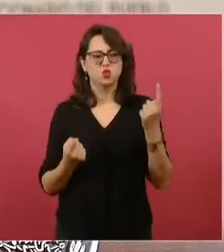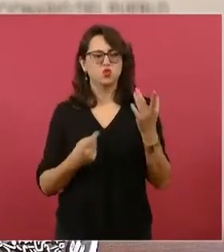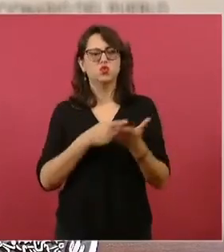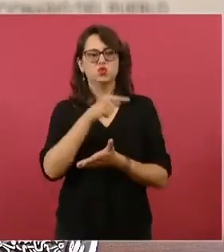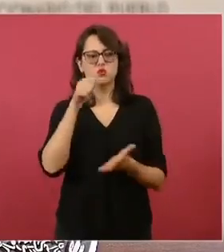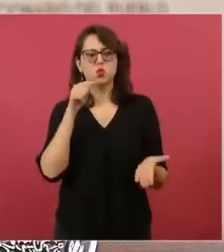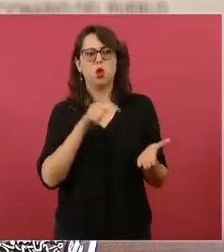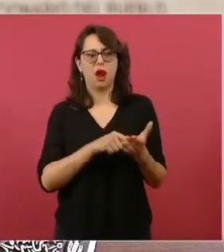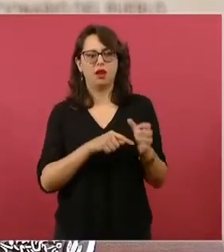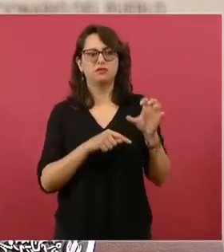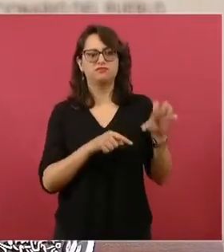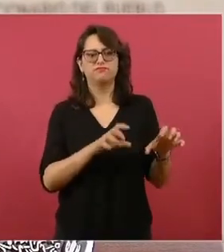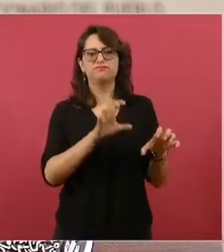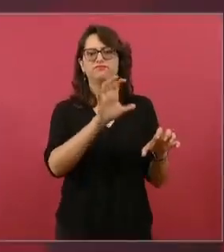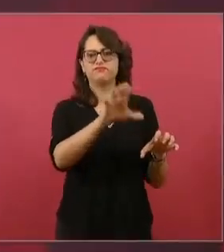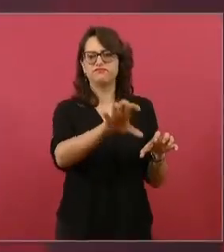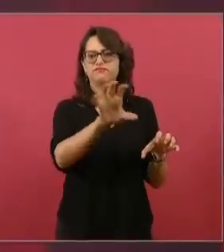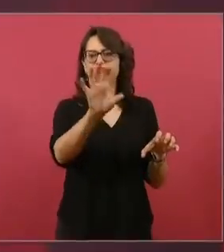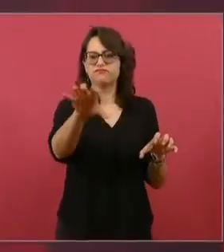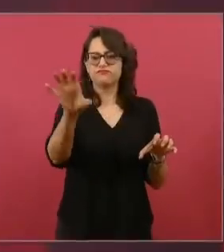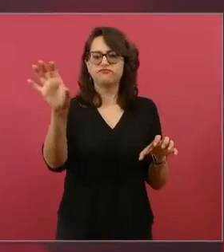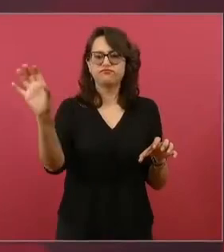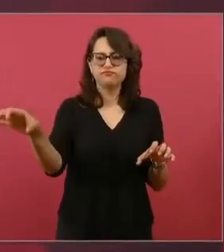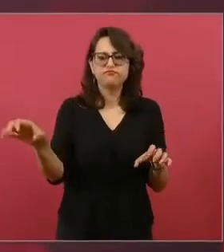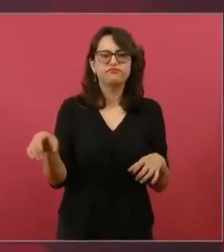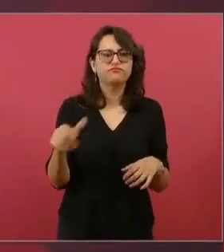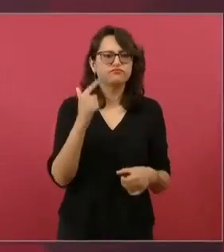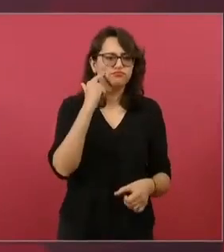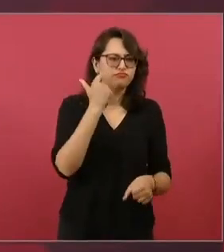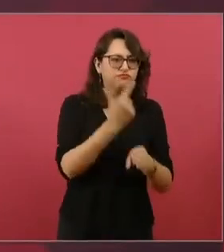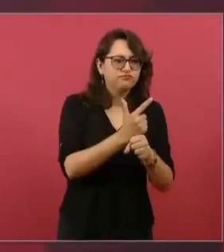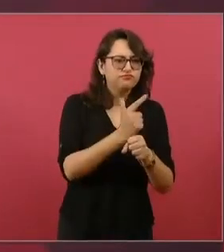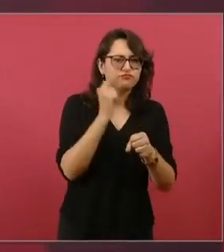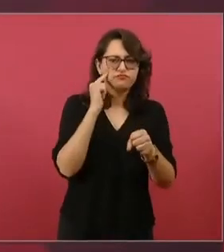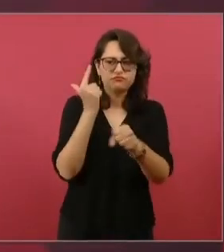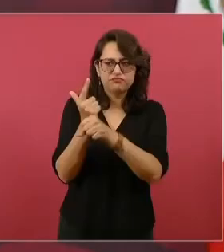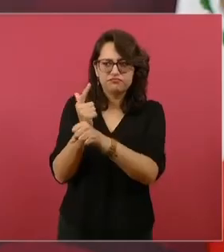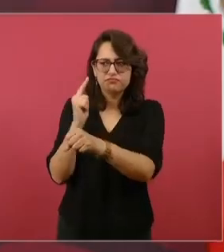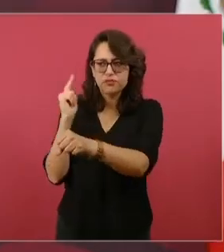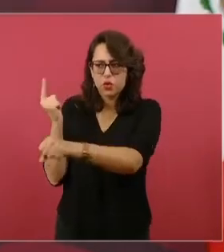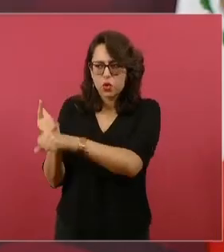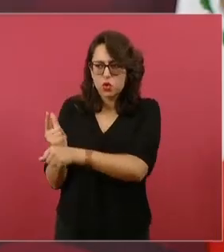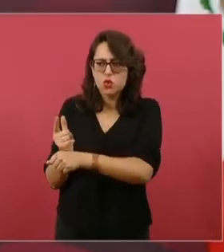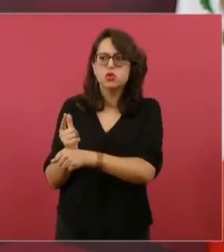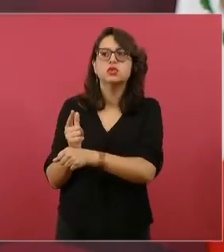razones. Lo que tú mencionabas, la frontera,